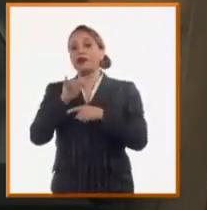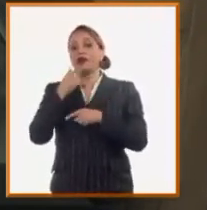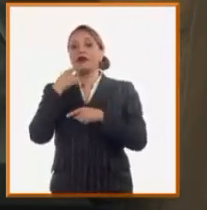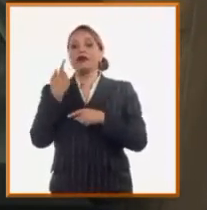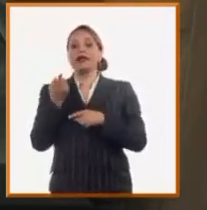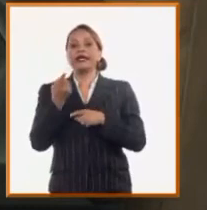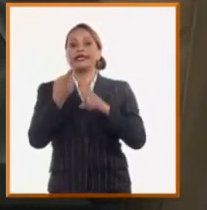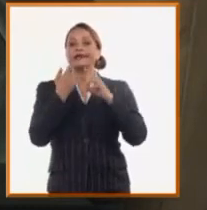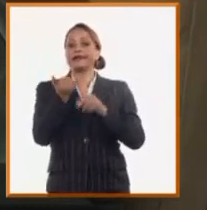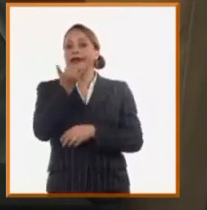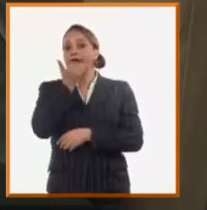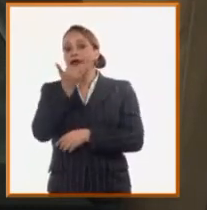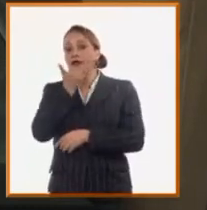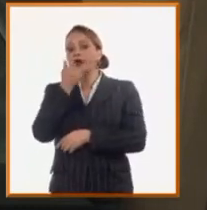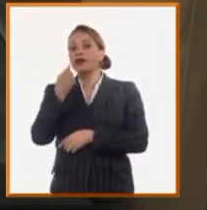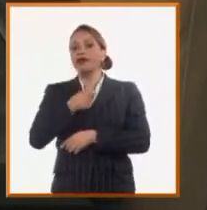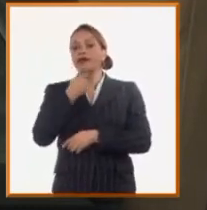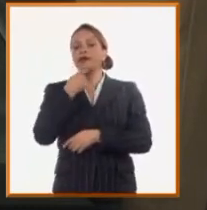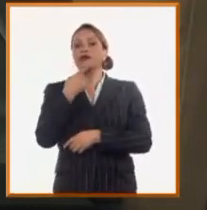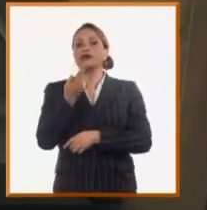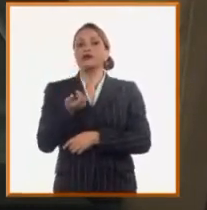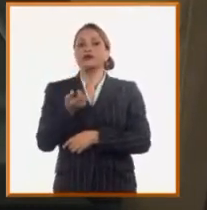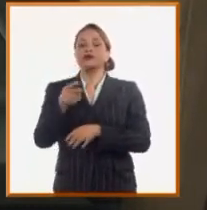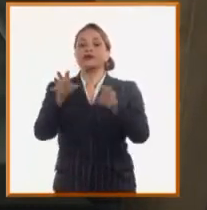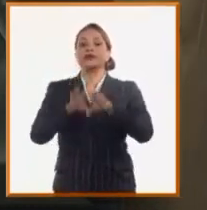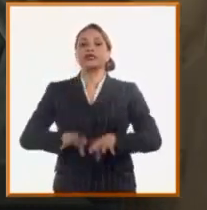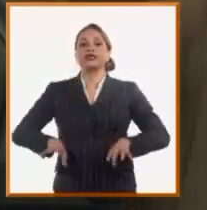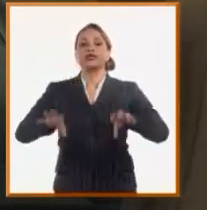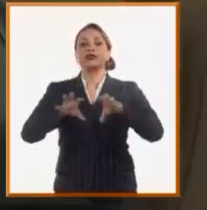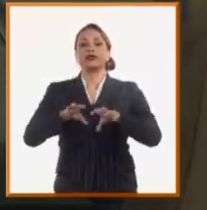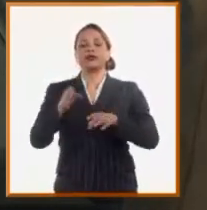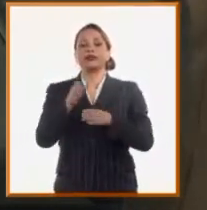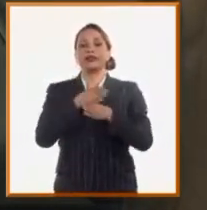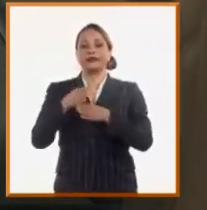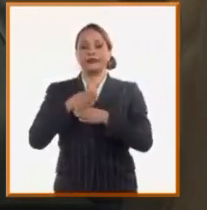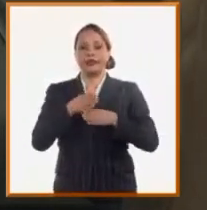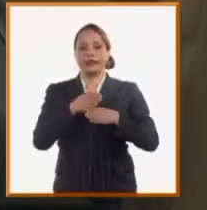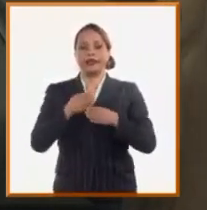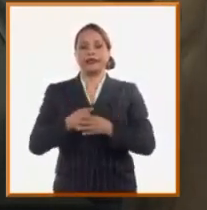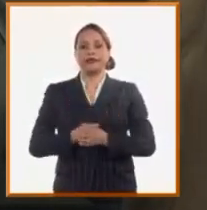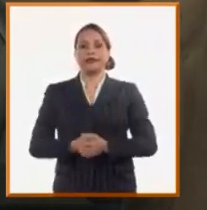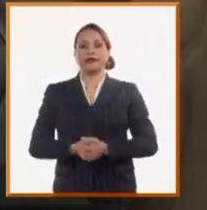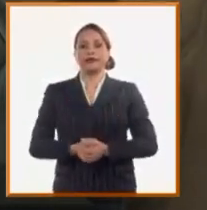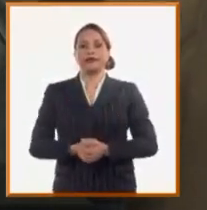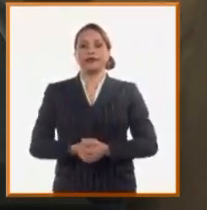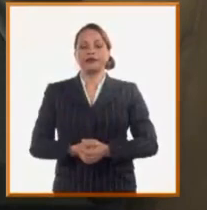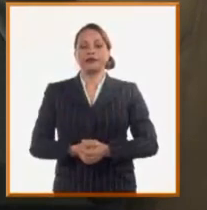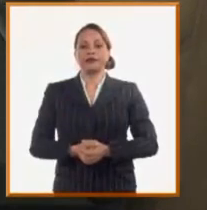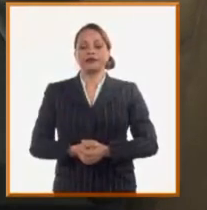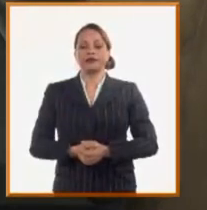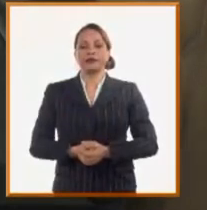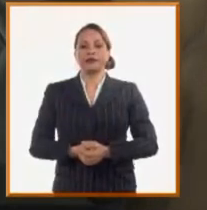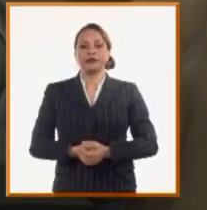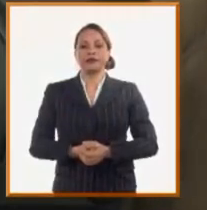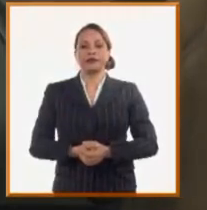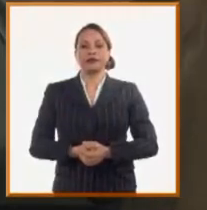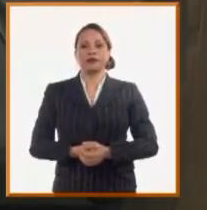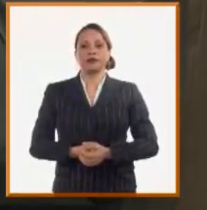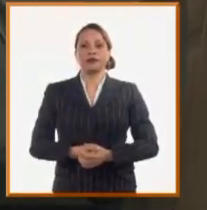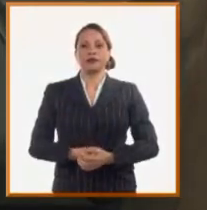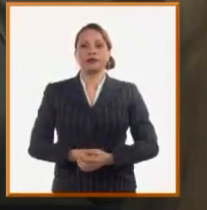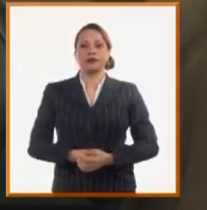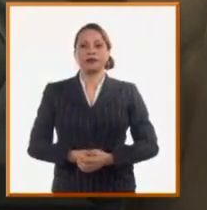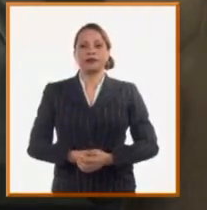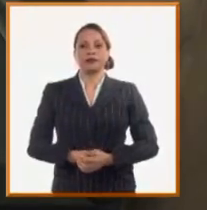cometer es porque se tienen que tomar las decisiones en situaciones muy adversas. Muy adversas.